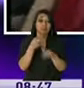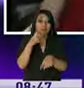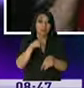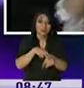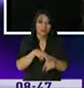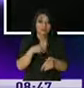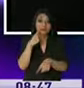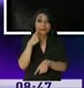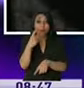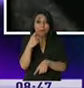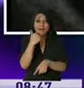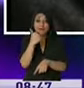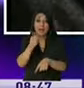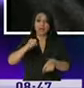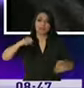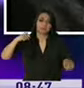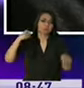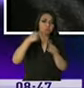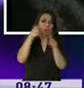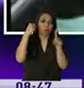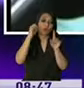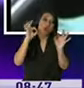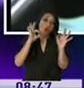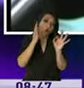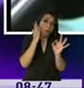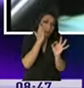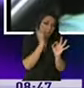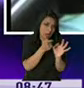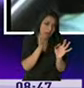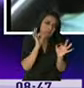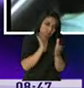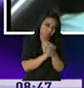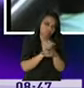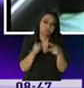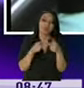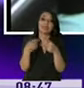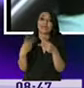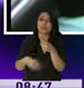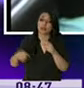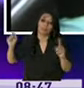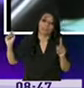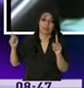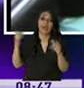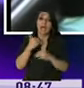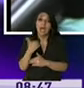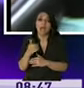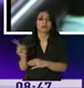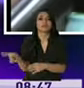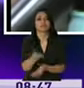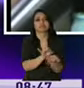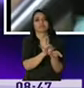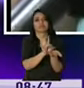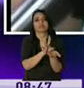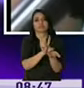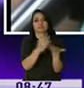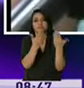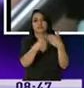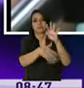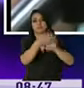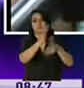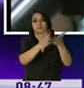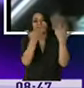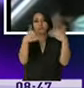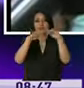de violencia, sea para los hijos o sea en la familia, a esa persona hay que darle por hasta luego. Hay que despedirle, hay